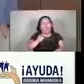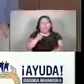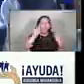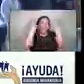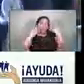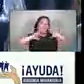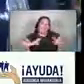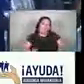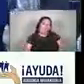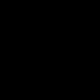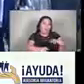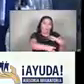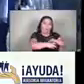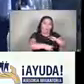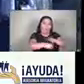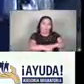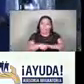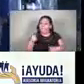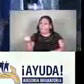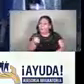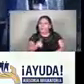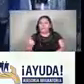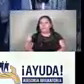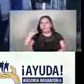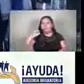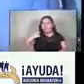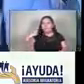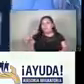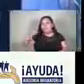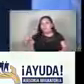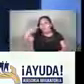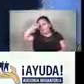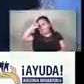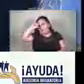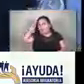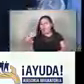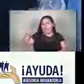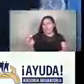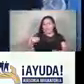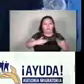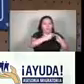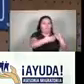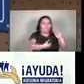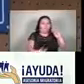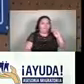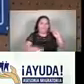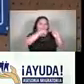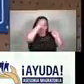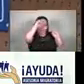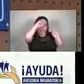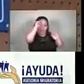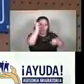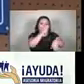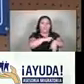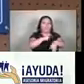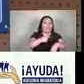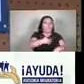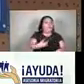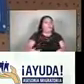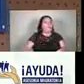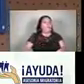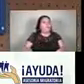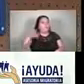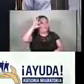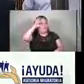público, donde están siendo procesados 32 exfuncionarios y ex empleados de casa presidencial durante el periodo del expresidente